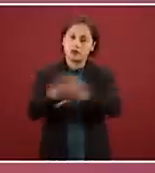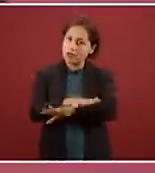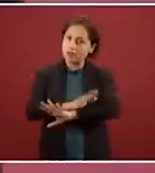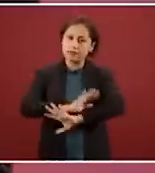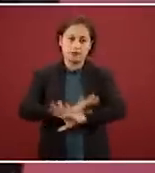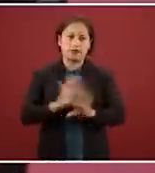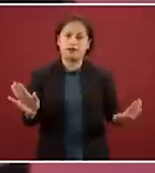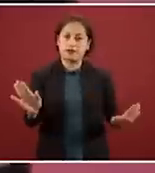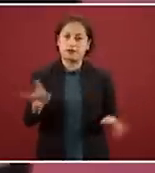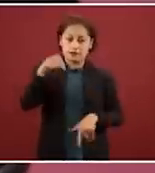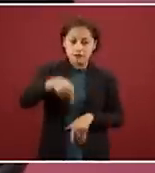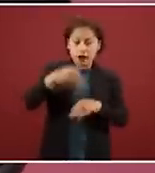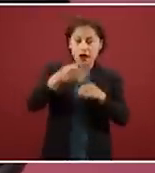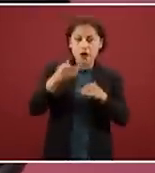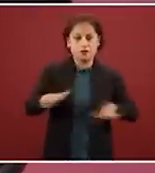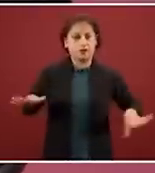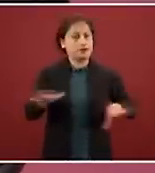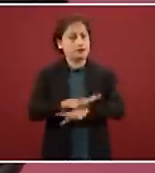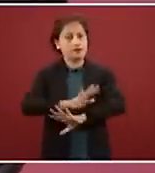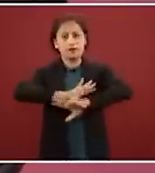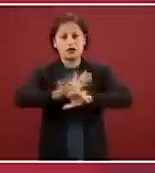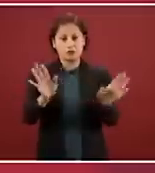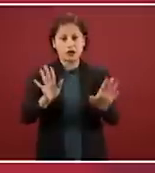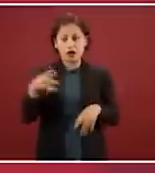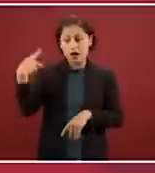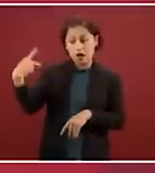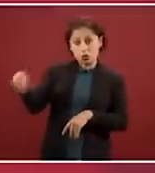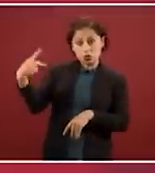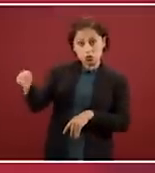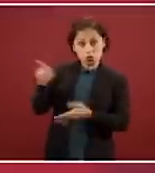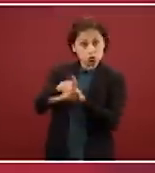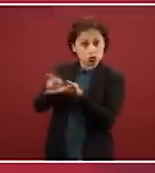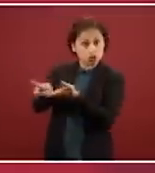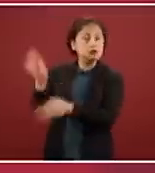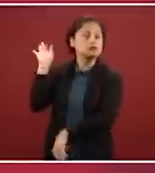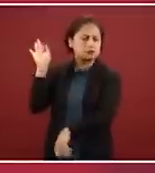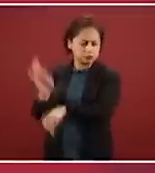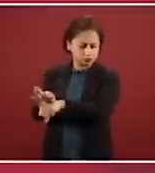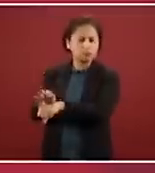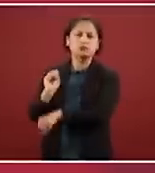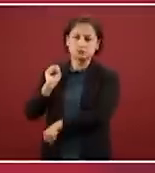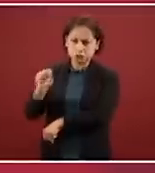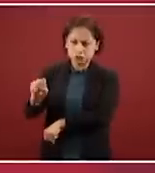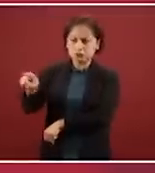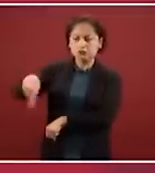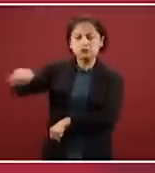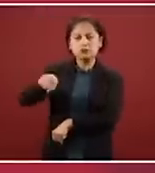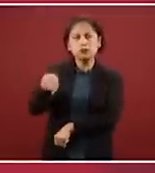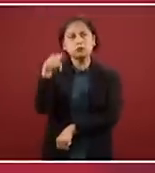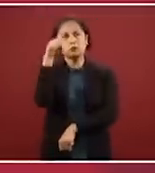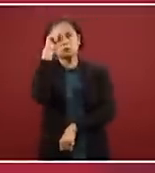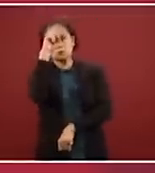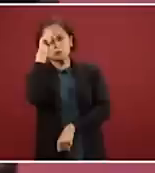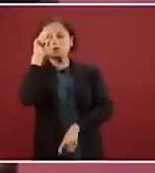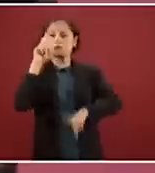ellos garantizadas todas sus libertades para cuestionar, para criticar, pero